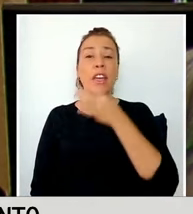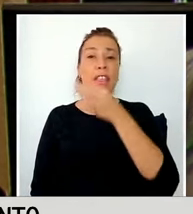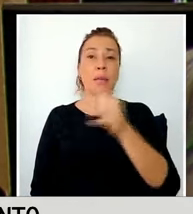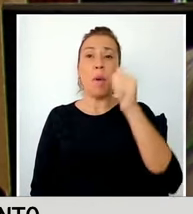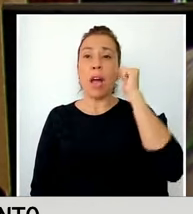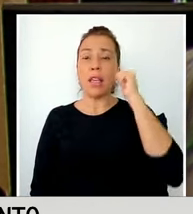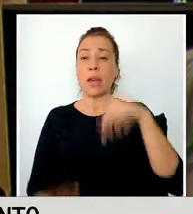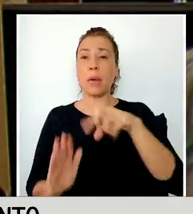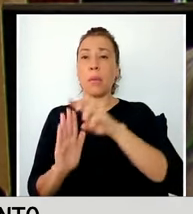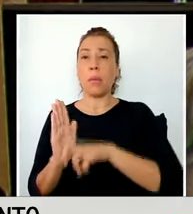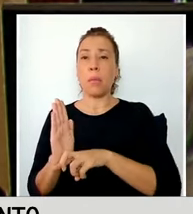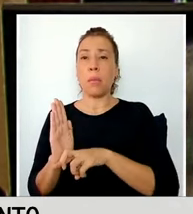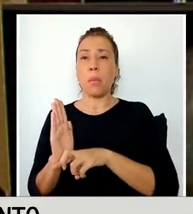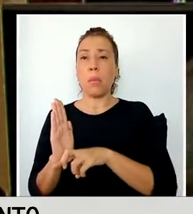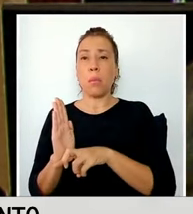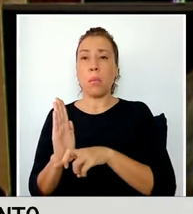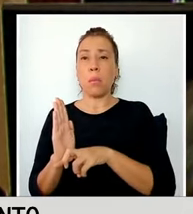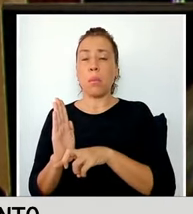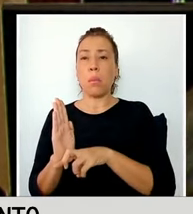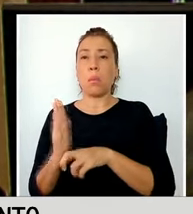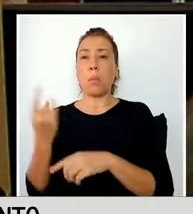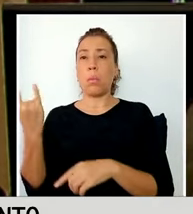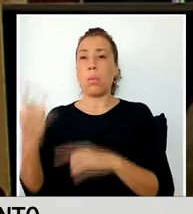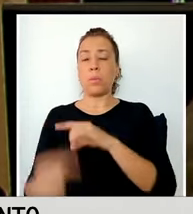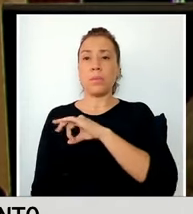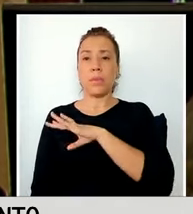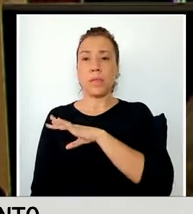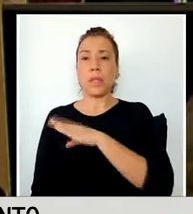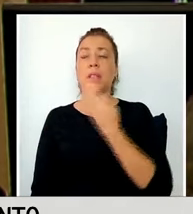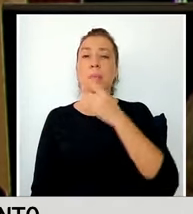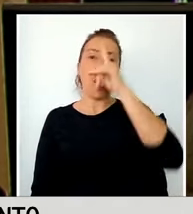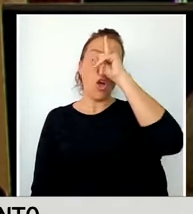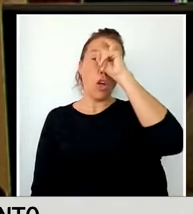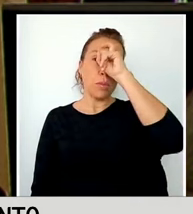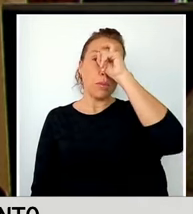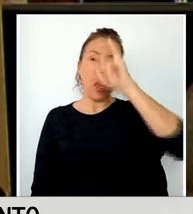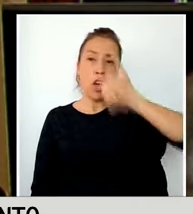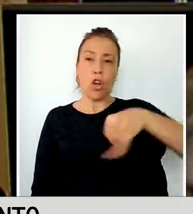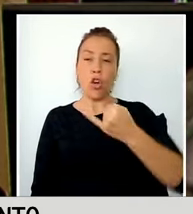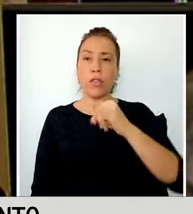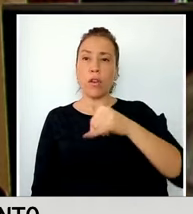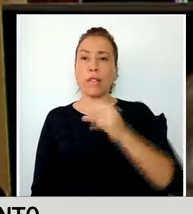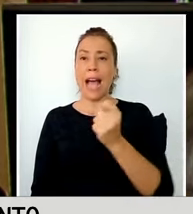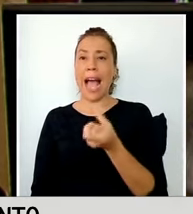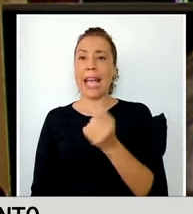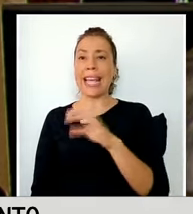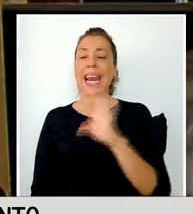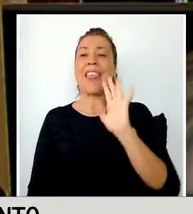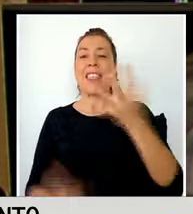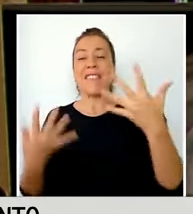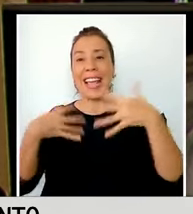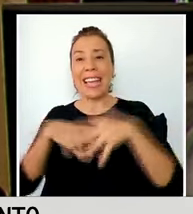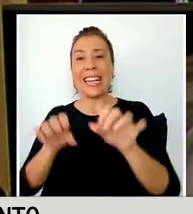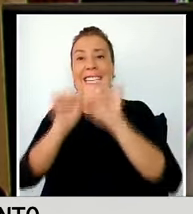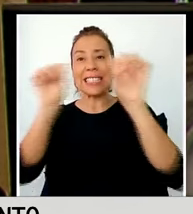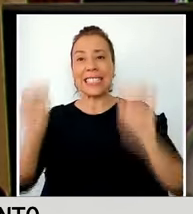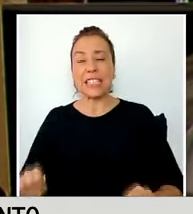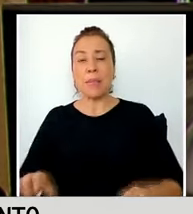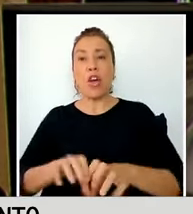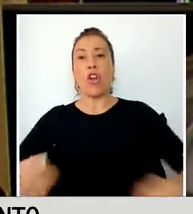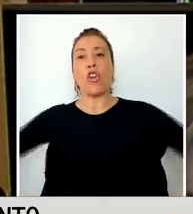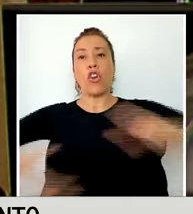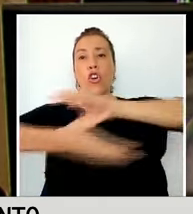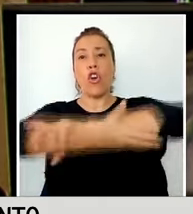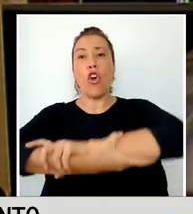de de la Universidad de chile y el hospital JJ Aguirre que es integrar el sistema a través de convenios y